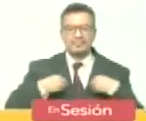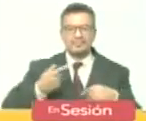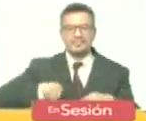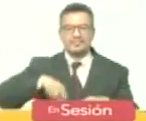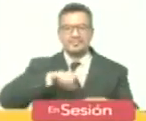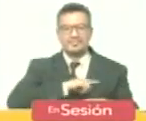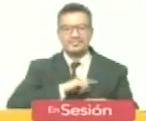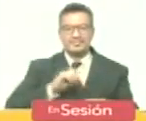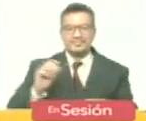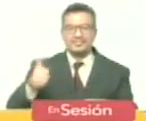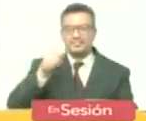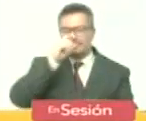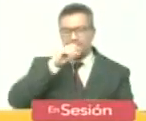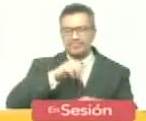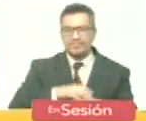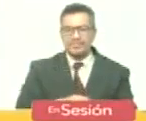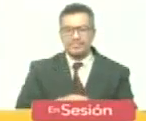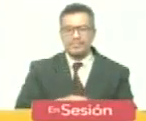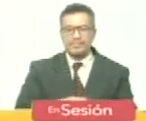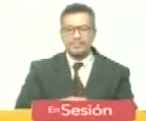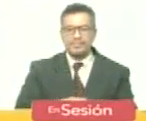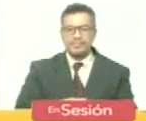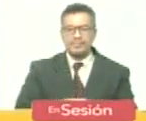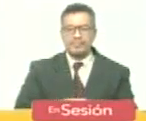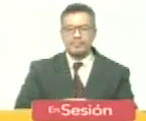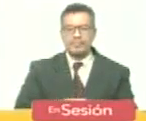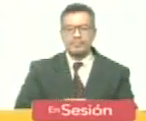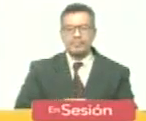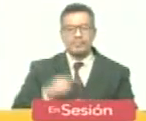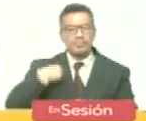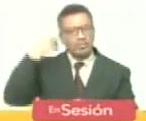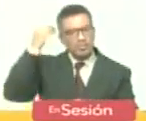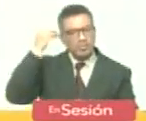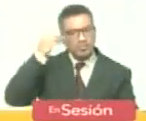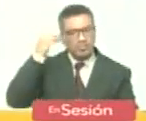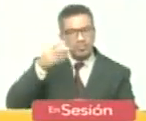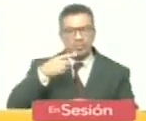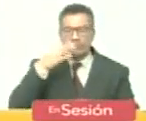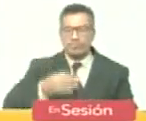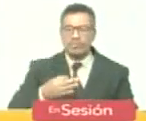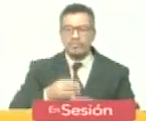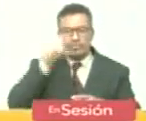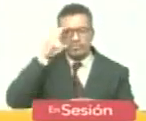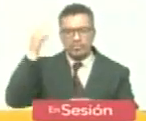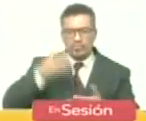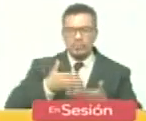durante 10 años. Bueno, en fin, creo que al César lo que es el César, a Dios lo